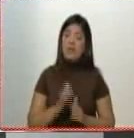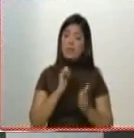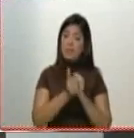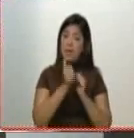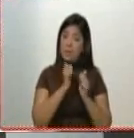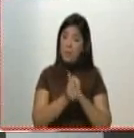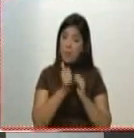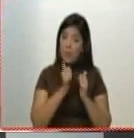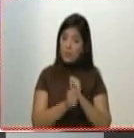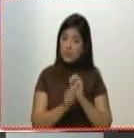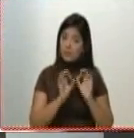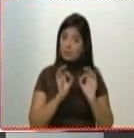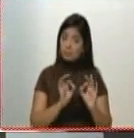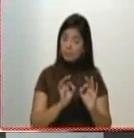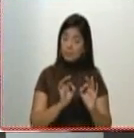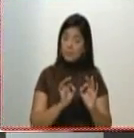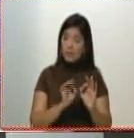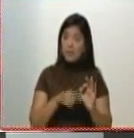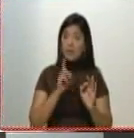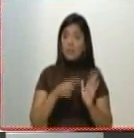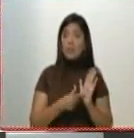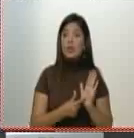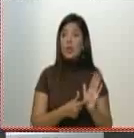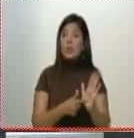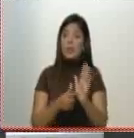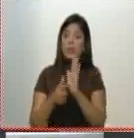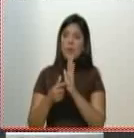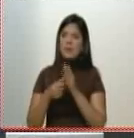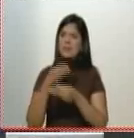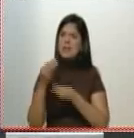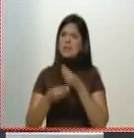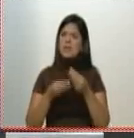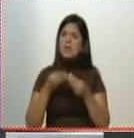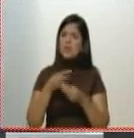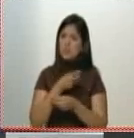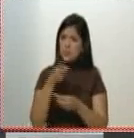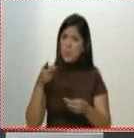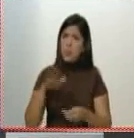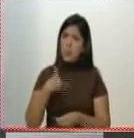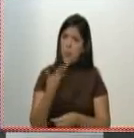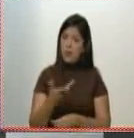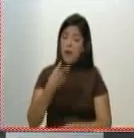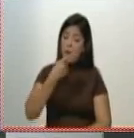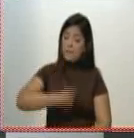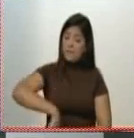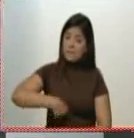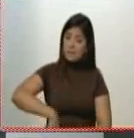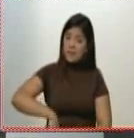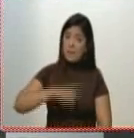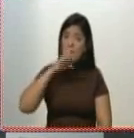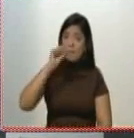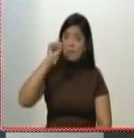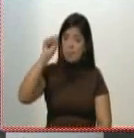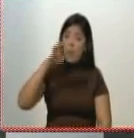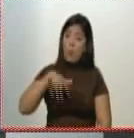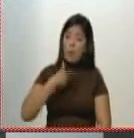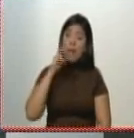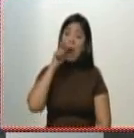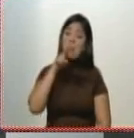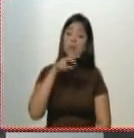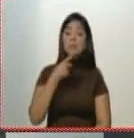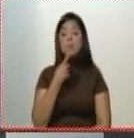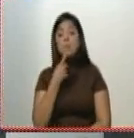deportiva y es una exhibición que se hace para que puedan el presidente de la República disfrutar